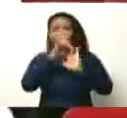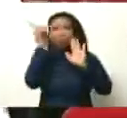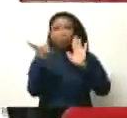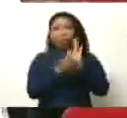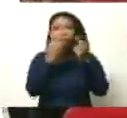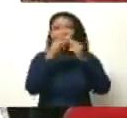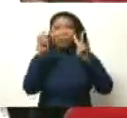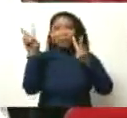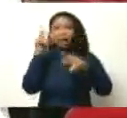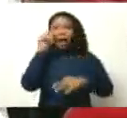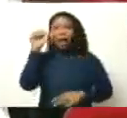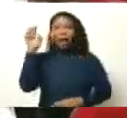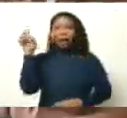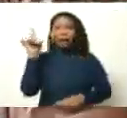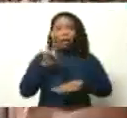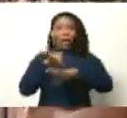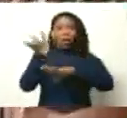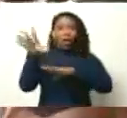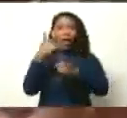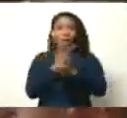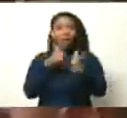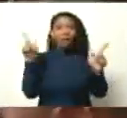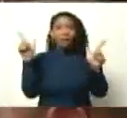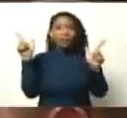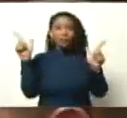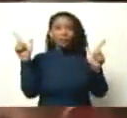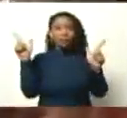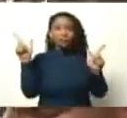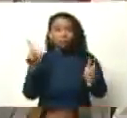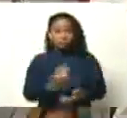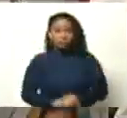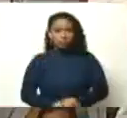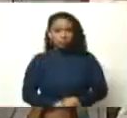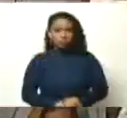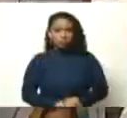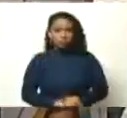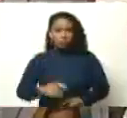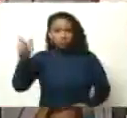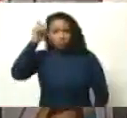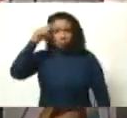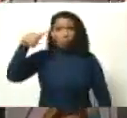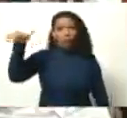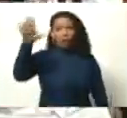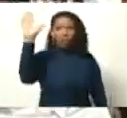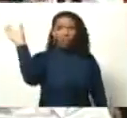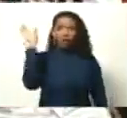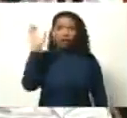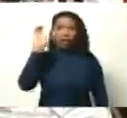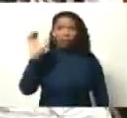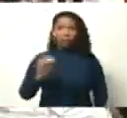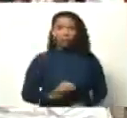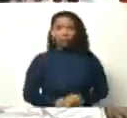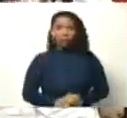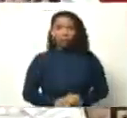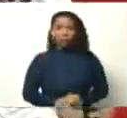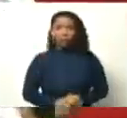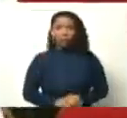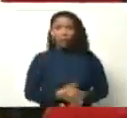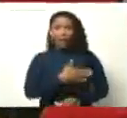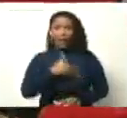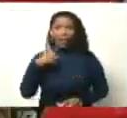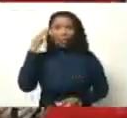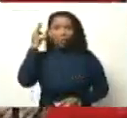de Alex Saab y lo deje en libertad. Pueblo de Caracas, queridas